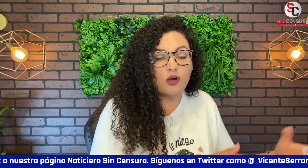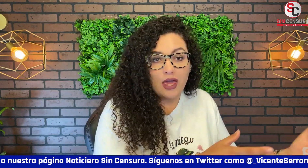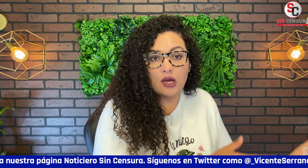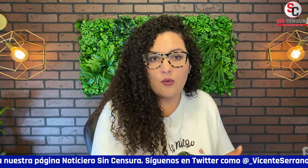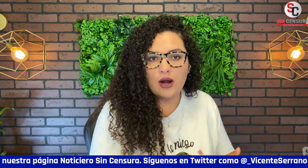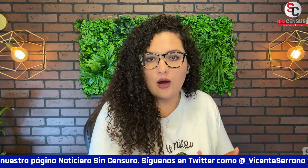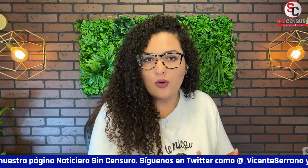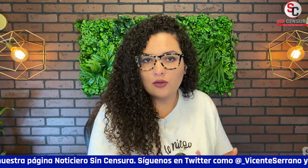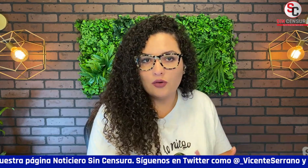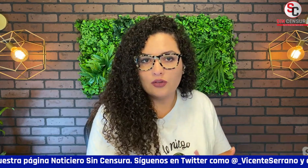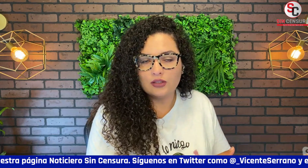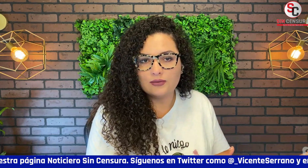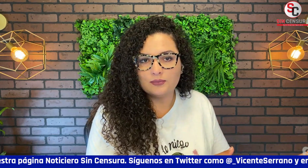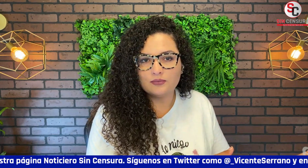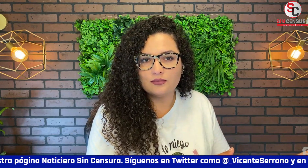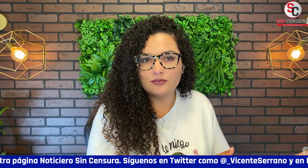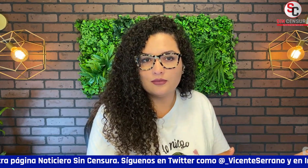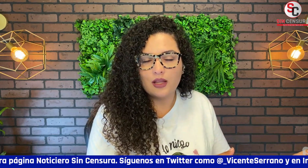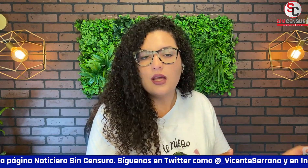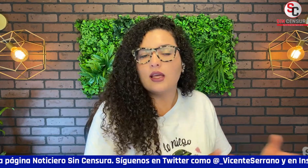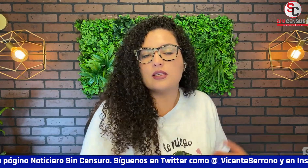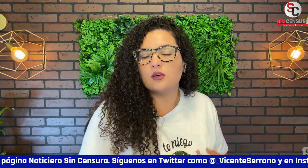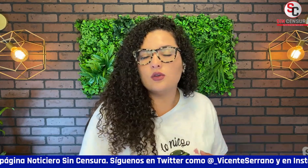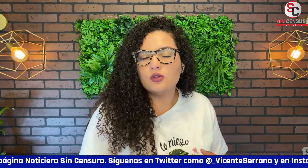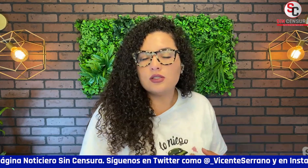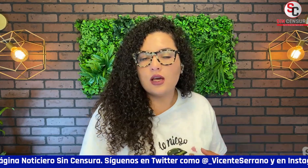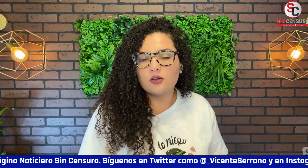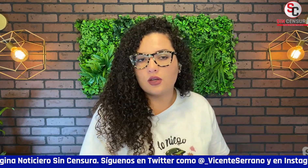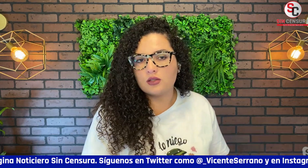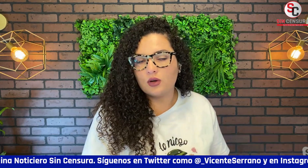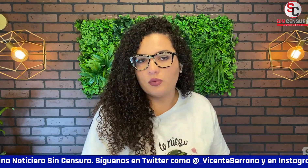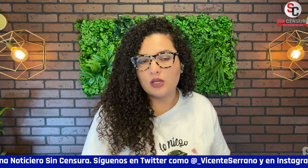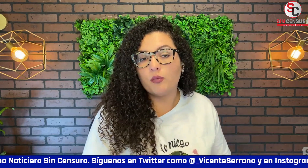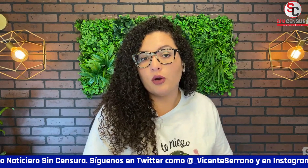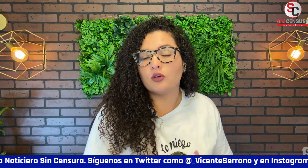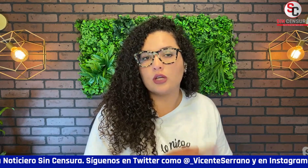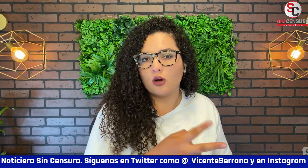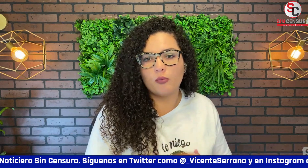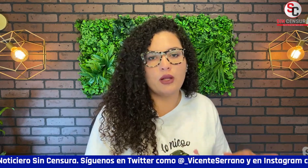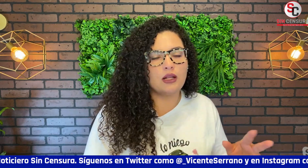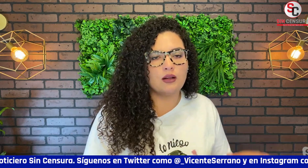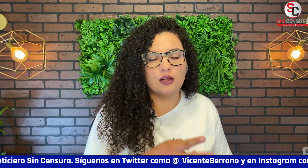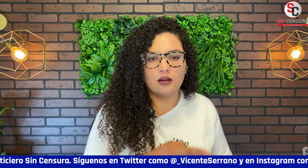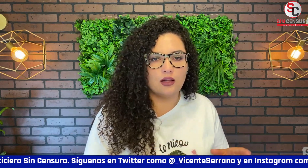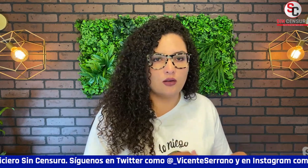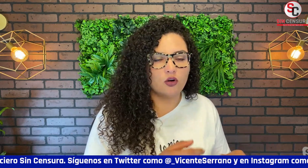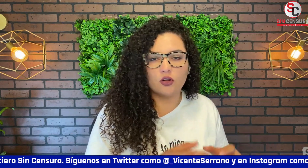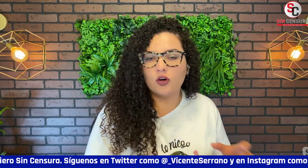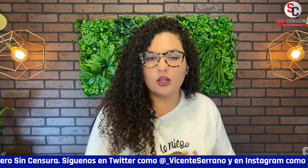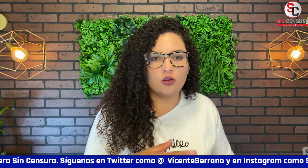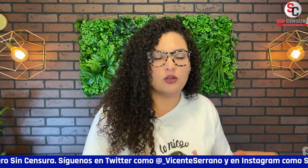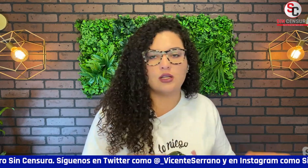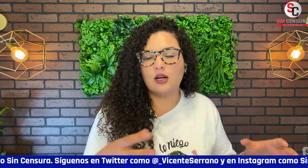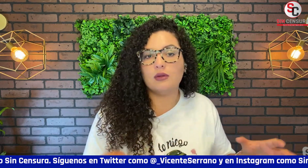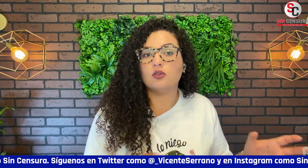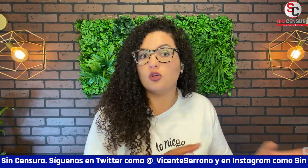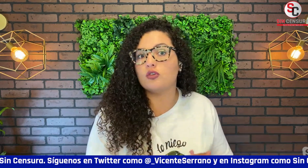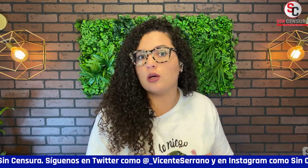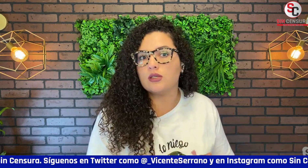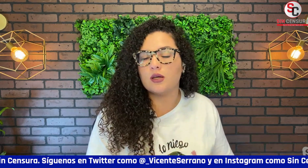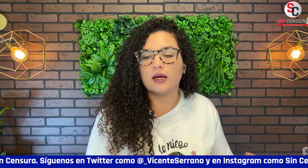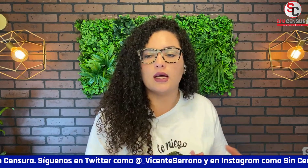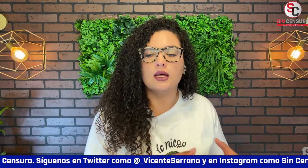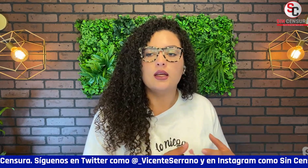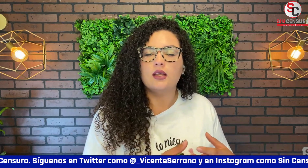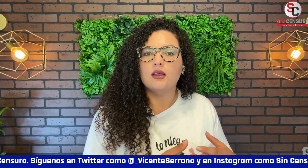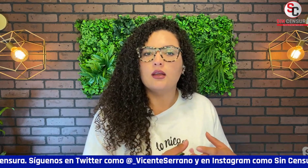y todo en Guanajuato? Que según no es de ellos, que es de un empresario, pero los que rompen el cordón y todo y están en el evento son los